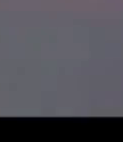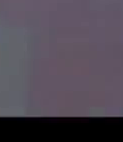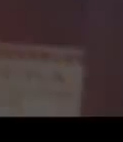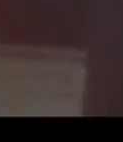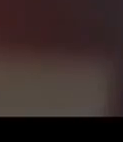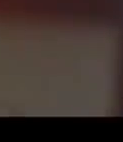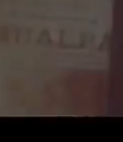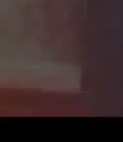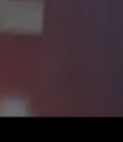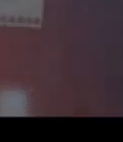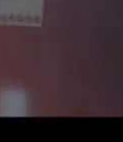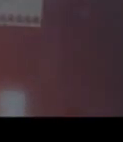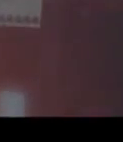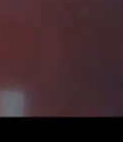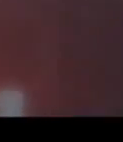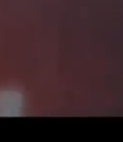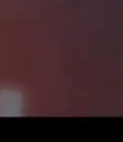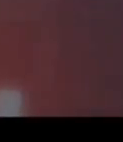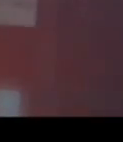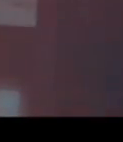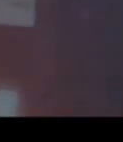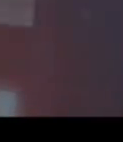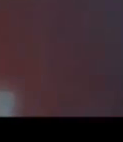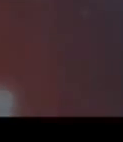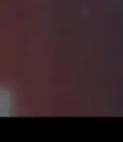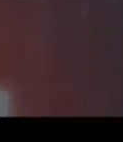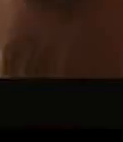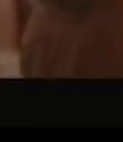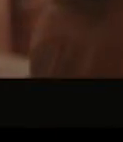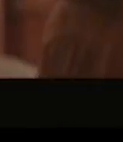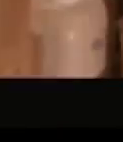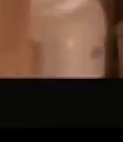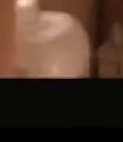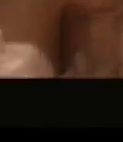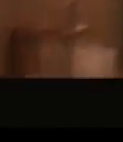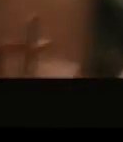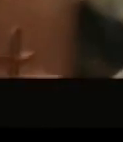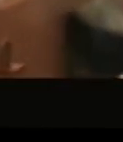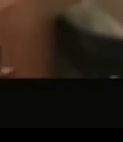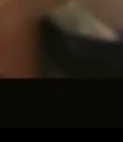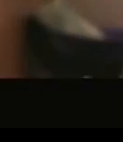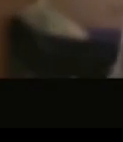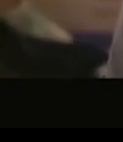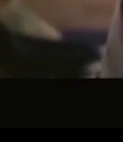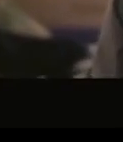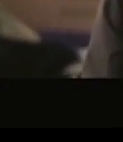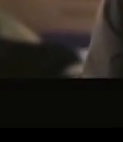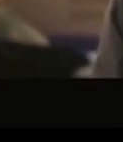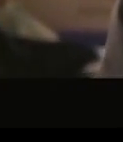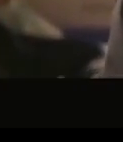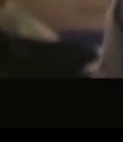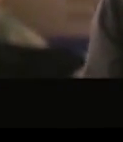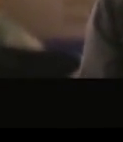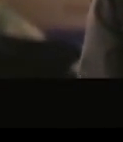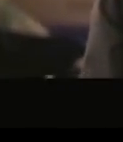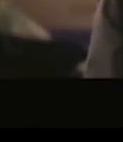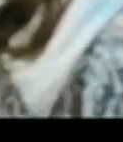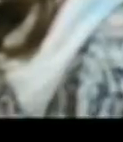Nace en Ecuador TV, un espacio dedicado solo al cine ecuatoriano. Ricardo, me dejaste hablando sola como